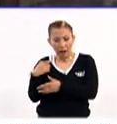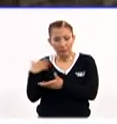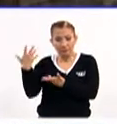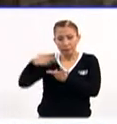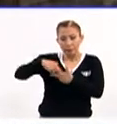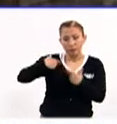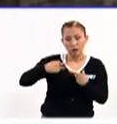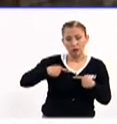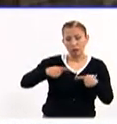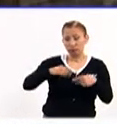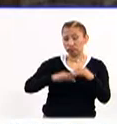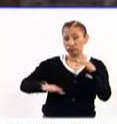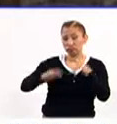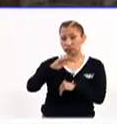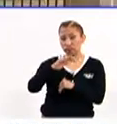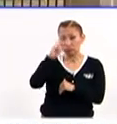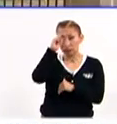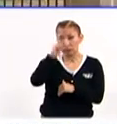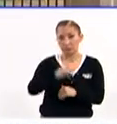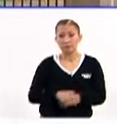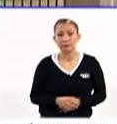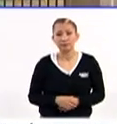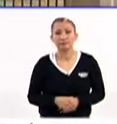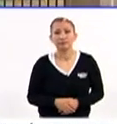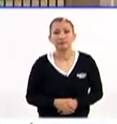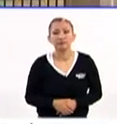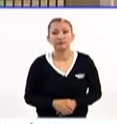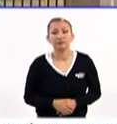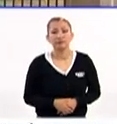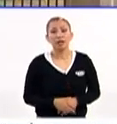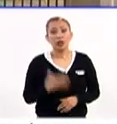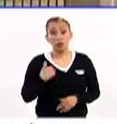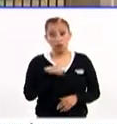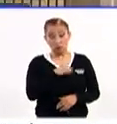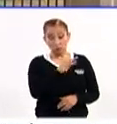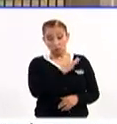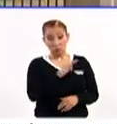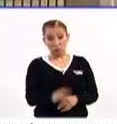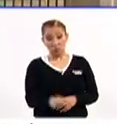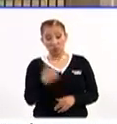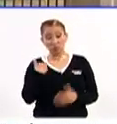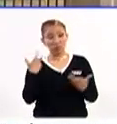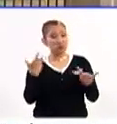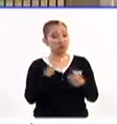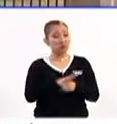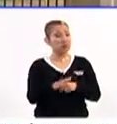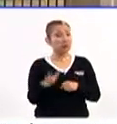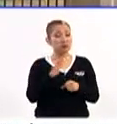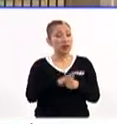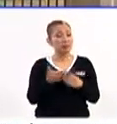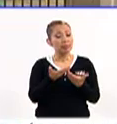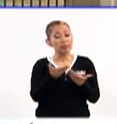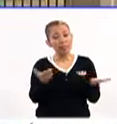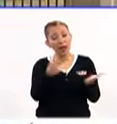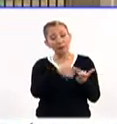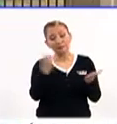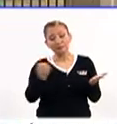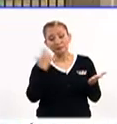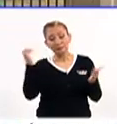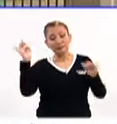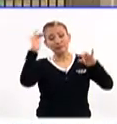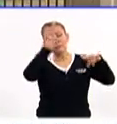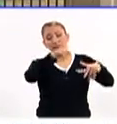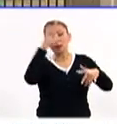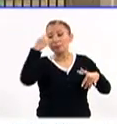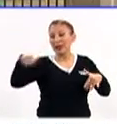involucrando académicos del más alto nivel. Y en la medida de nuestras posibilidades, pues lo que hacemos es ofrecer este foro